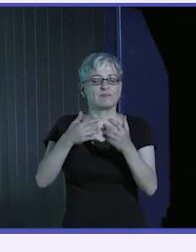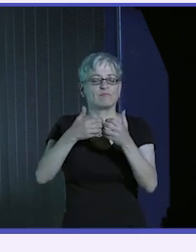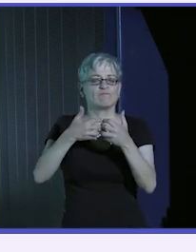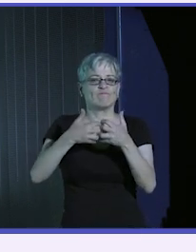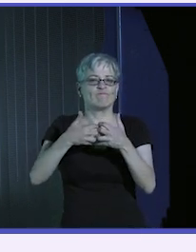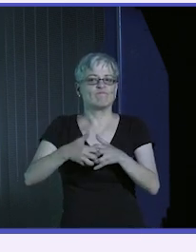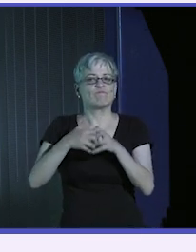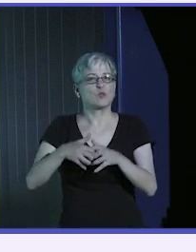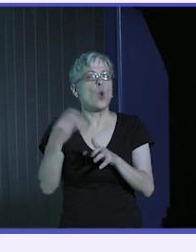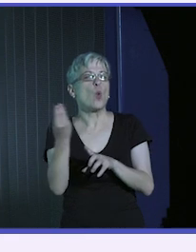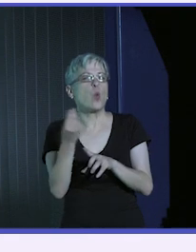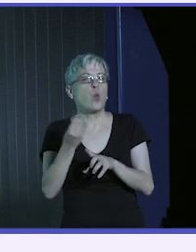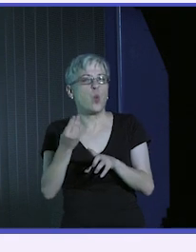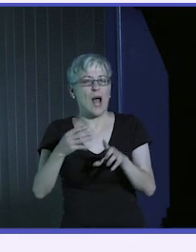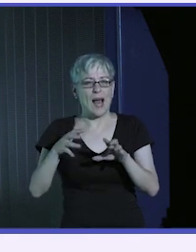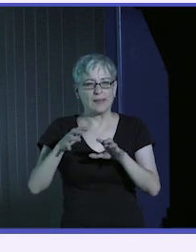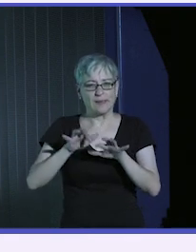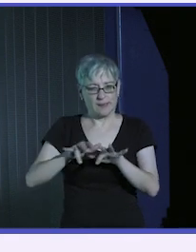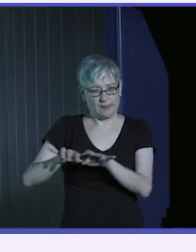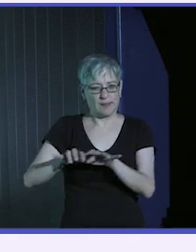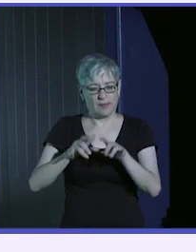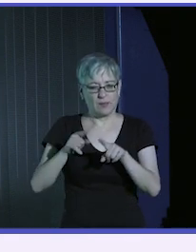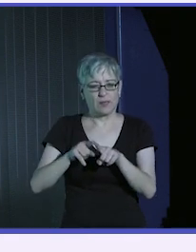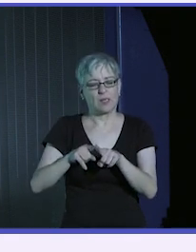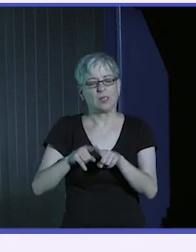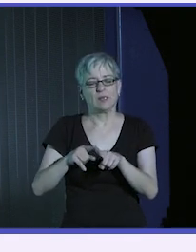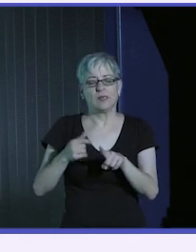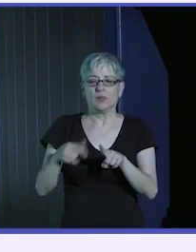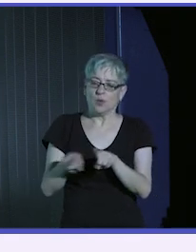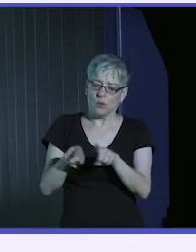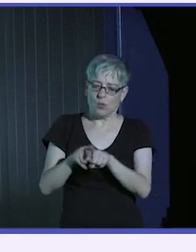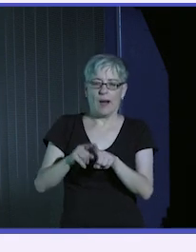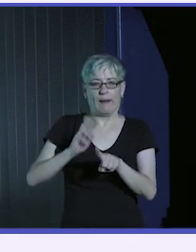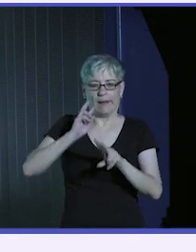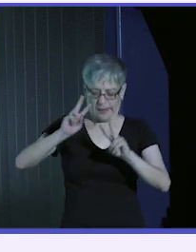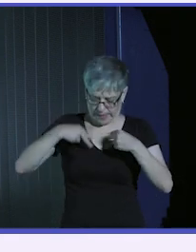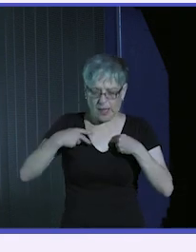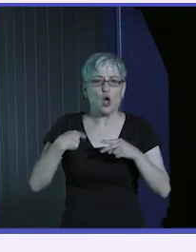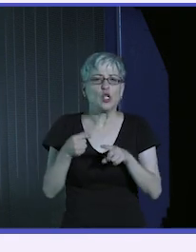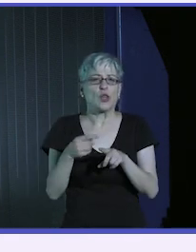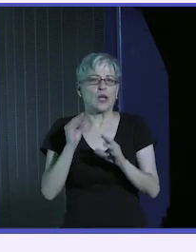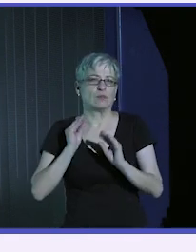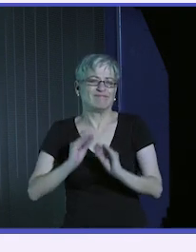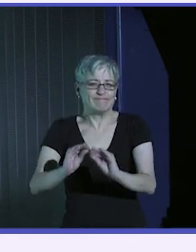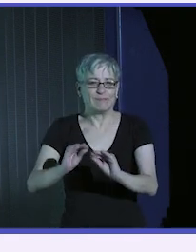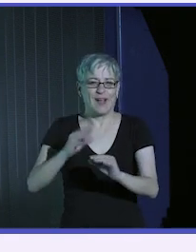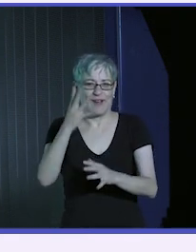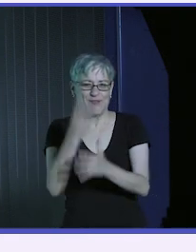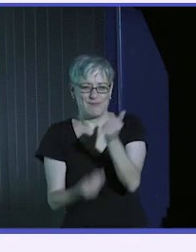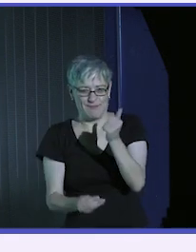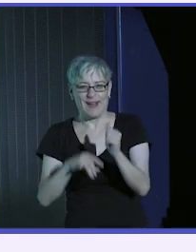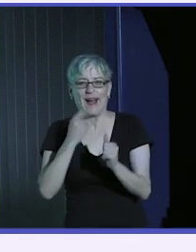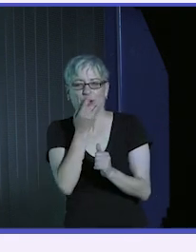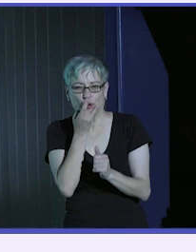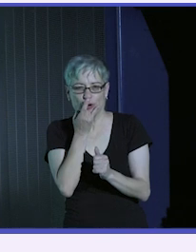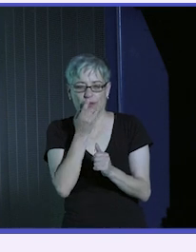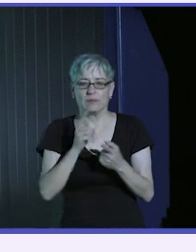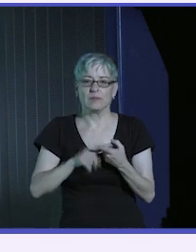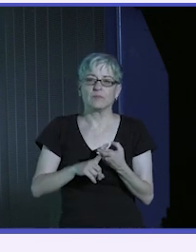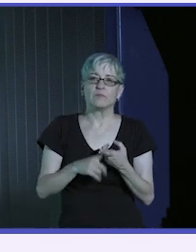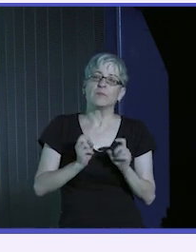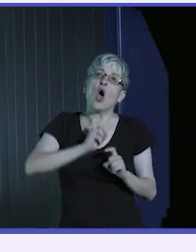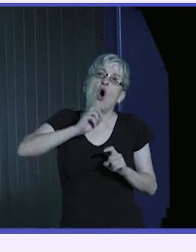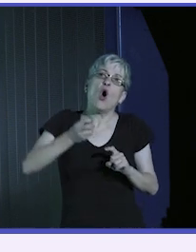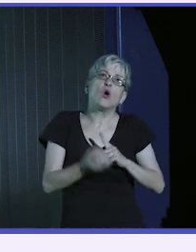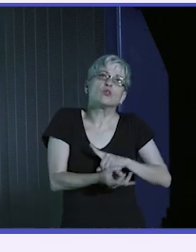llegará, que sea tolerante a errores, como digo, en la segunda mitad de esta década. Y mientras tanto, pues, ¿qué tipo de casos de uso